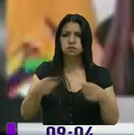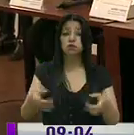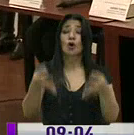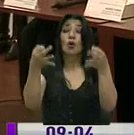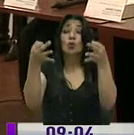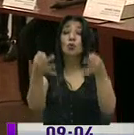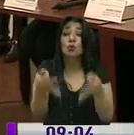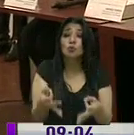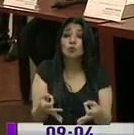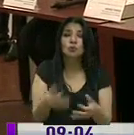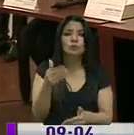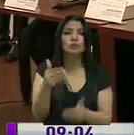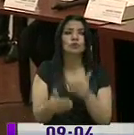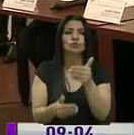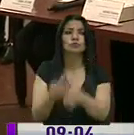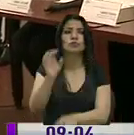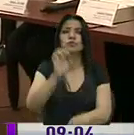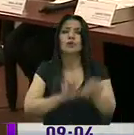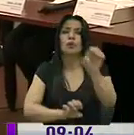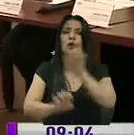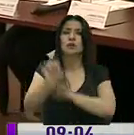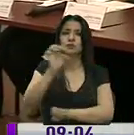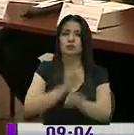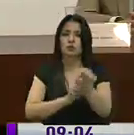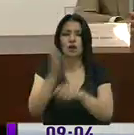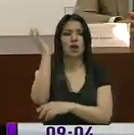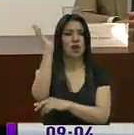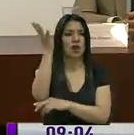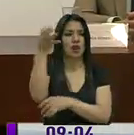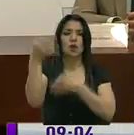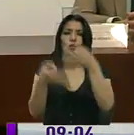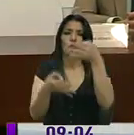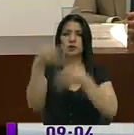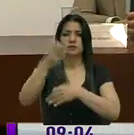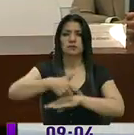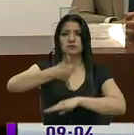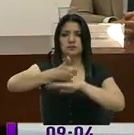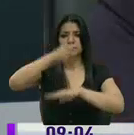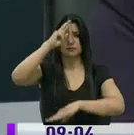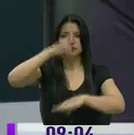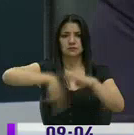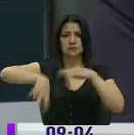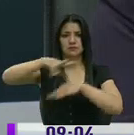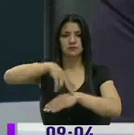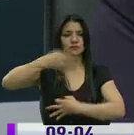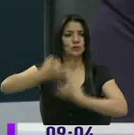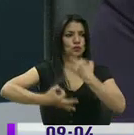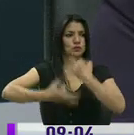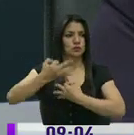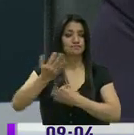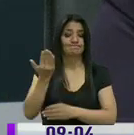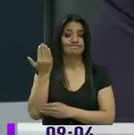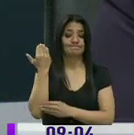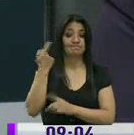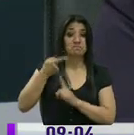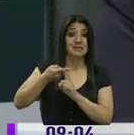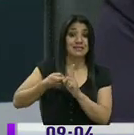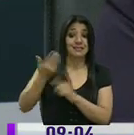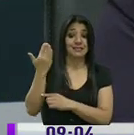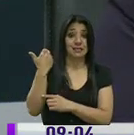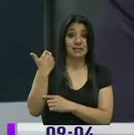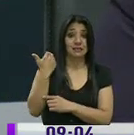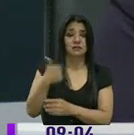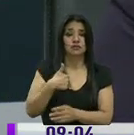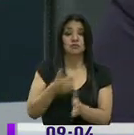durante el proceso de evaluación oral de los jueces de la corte nacional de justicia hace varios meses había